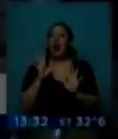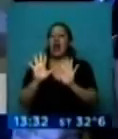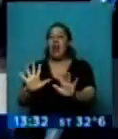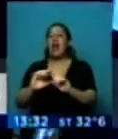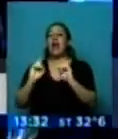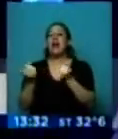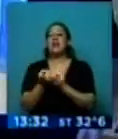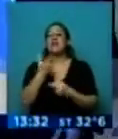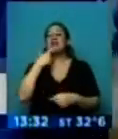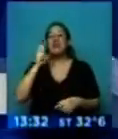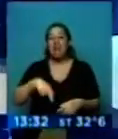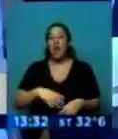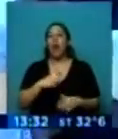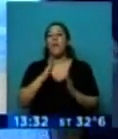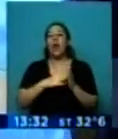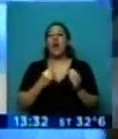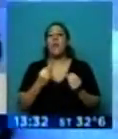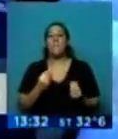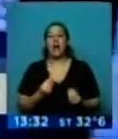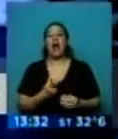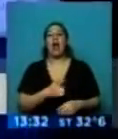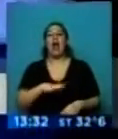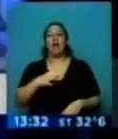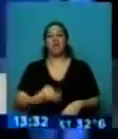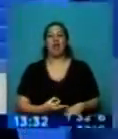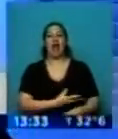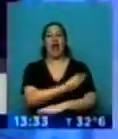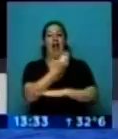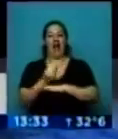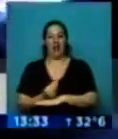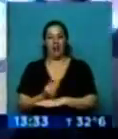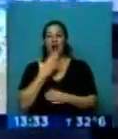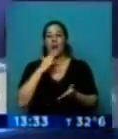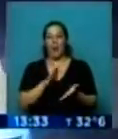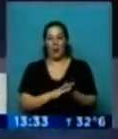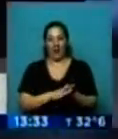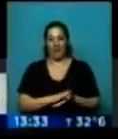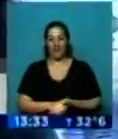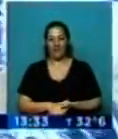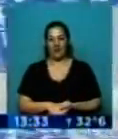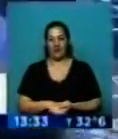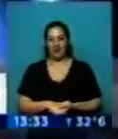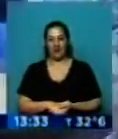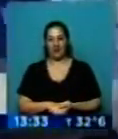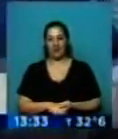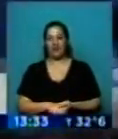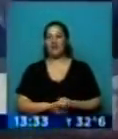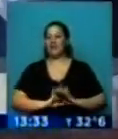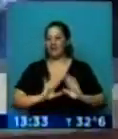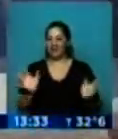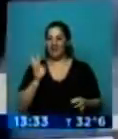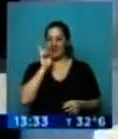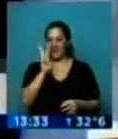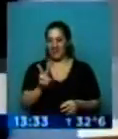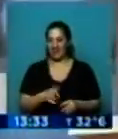Para actos de asunción, para la jura de funcionarios. Ahí está. Los actos que tienen. Ahí sale la. Ahí lo